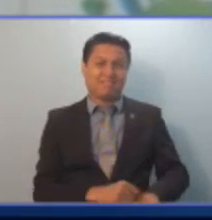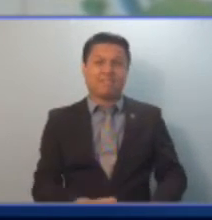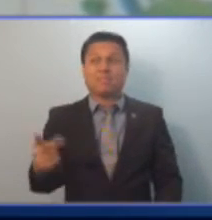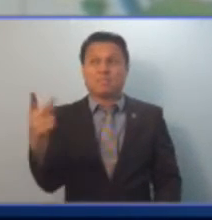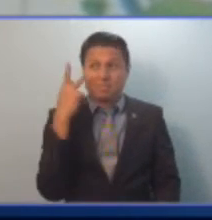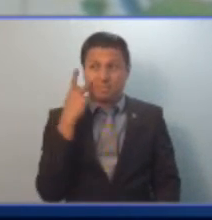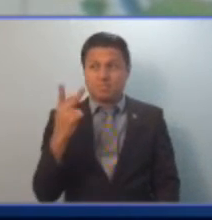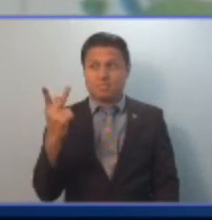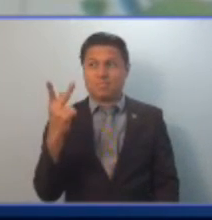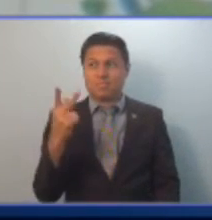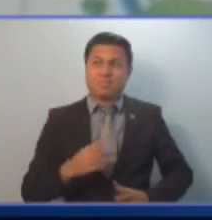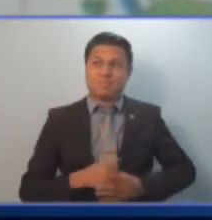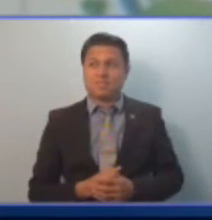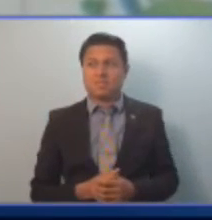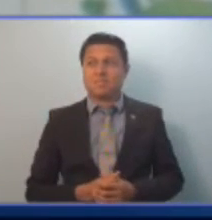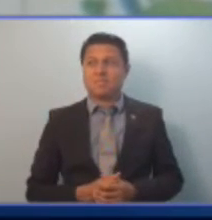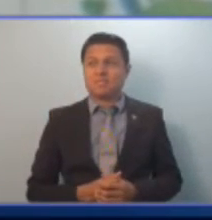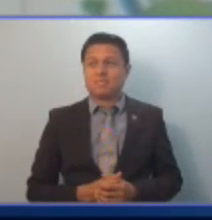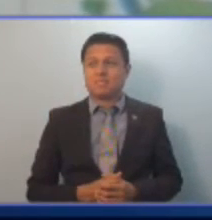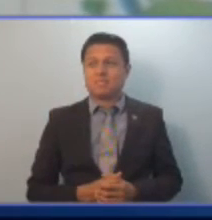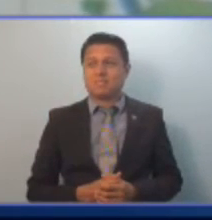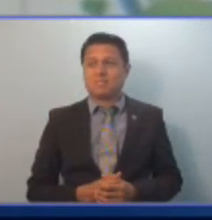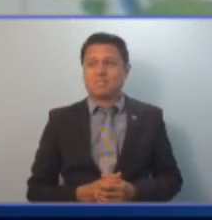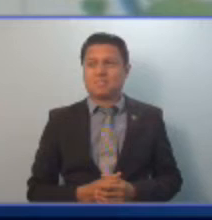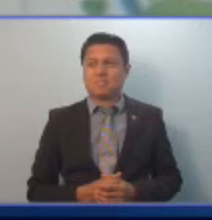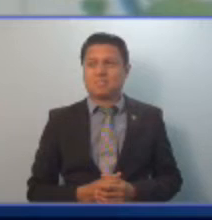viéndolo ahora